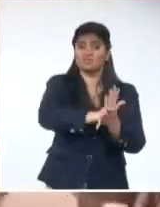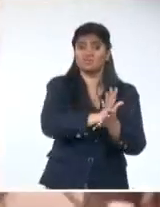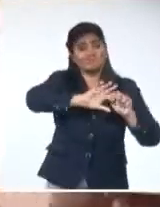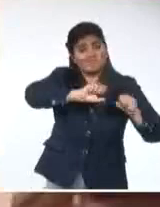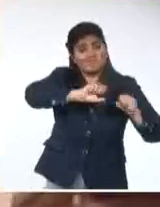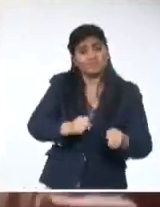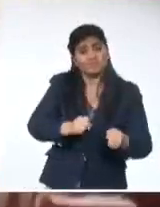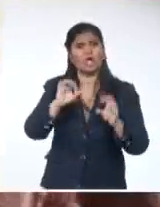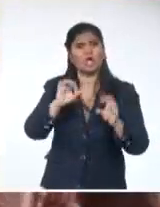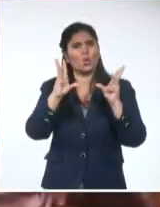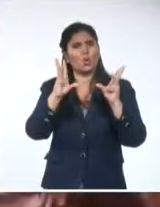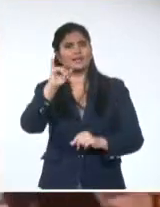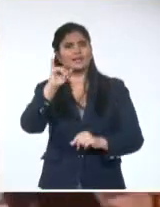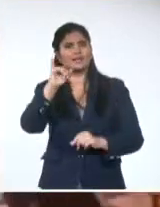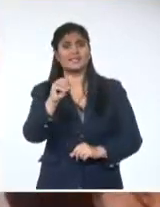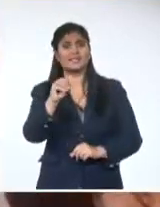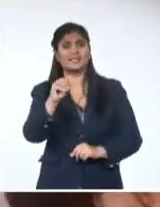casi todas ellas civiles